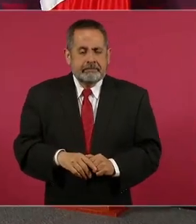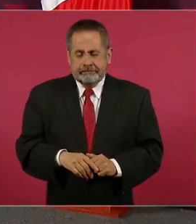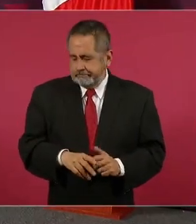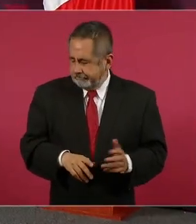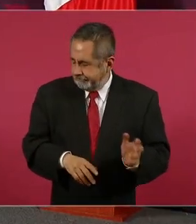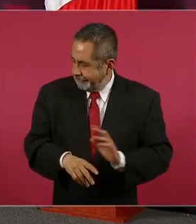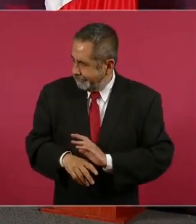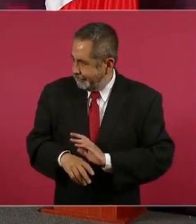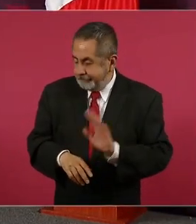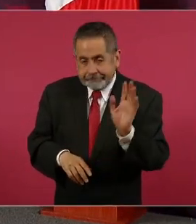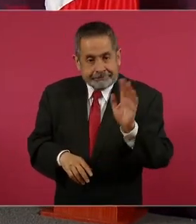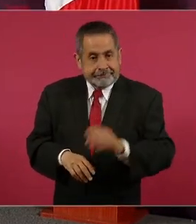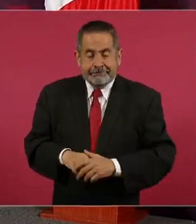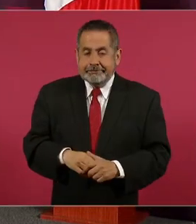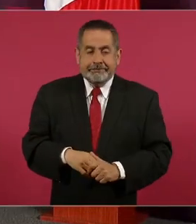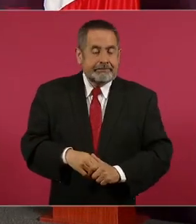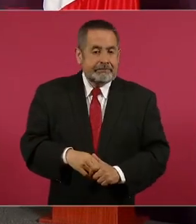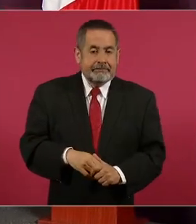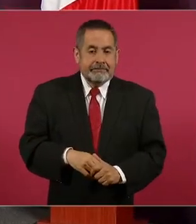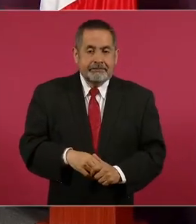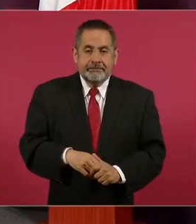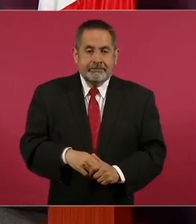No.